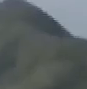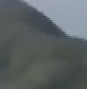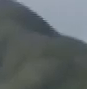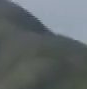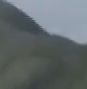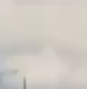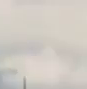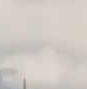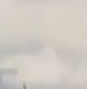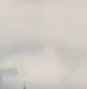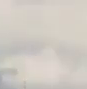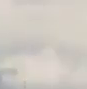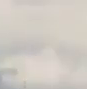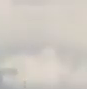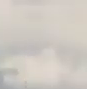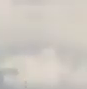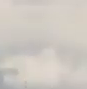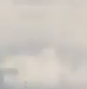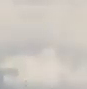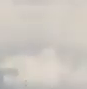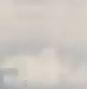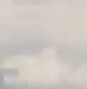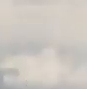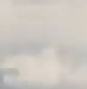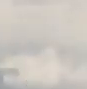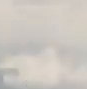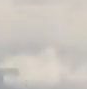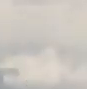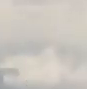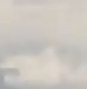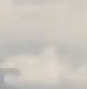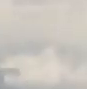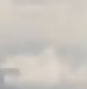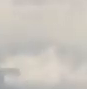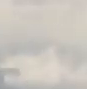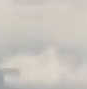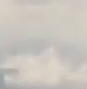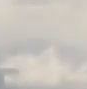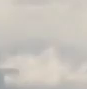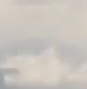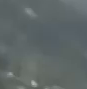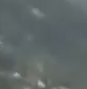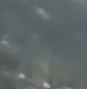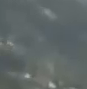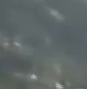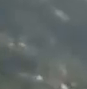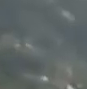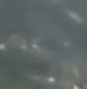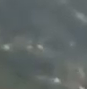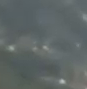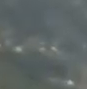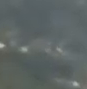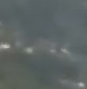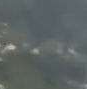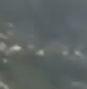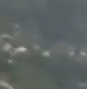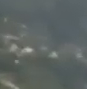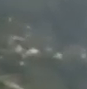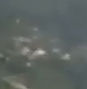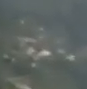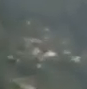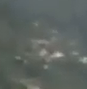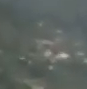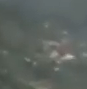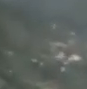cuenta con la participación de las cámaras, distintos sectores, instituciones, campesinos, pescadores y organismos productivos de la patria, que desde